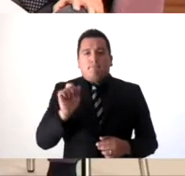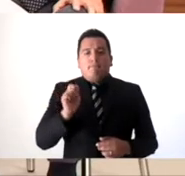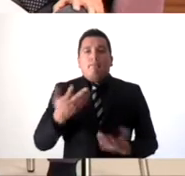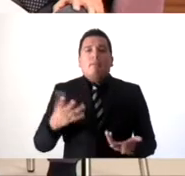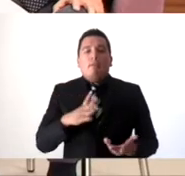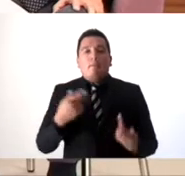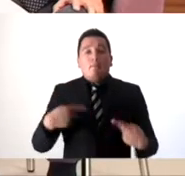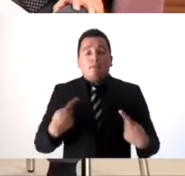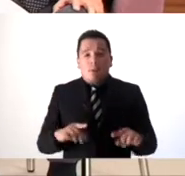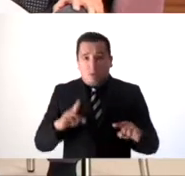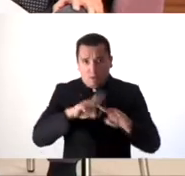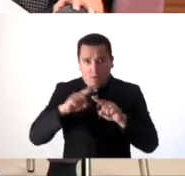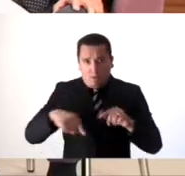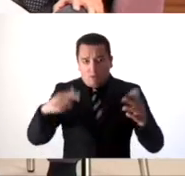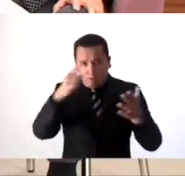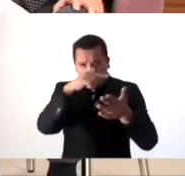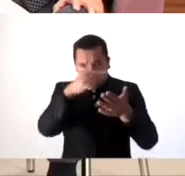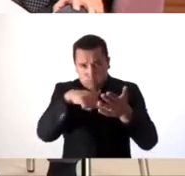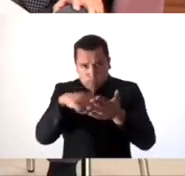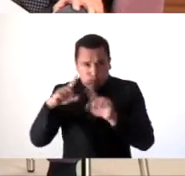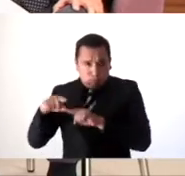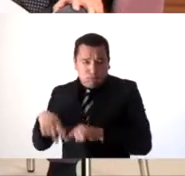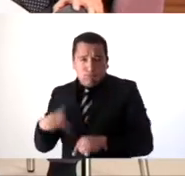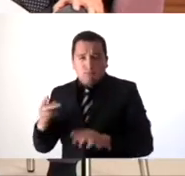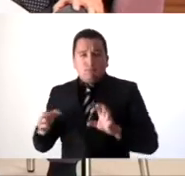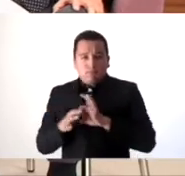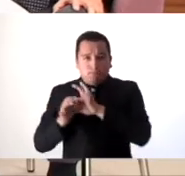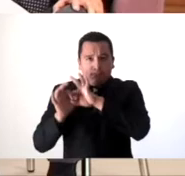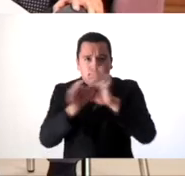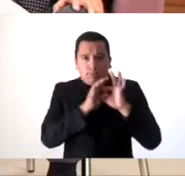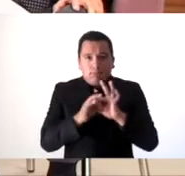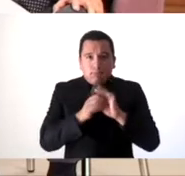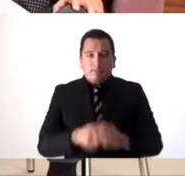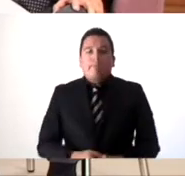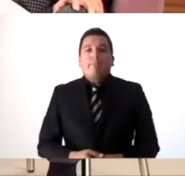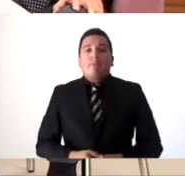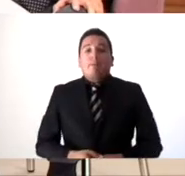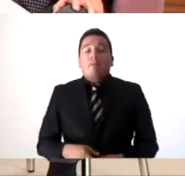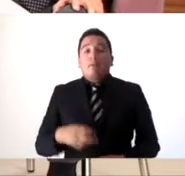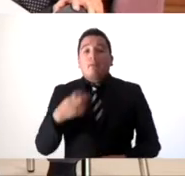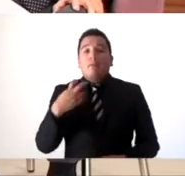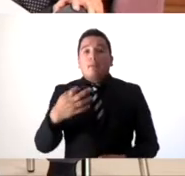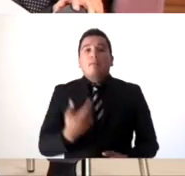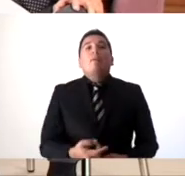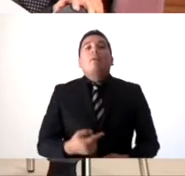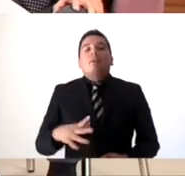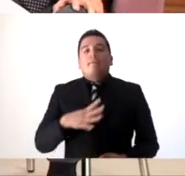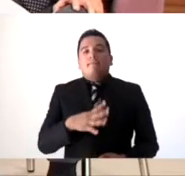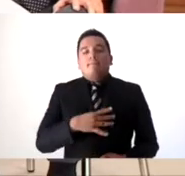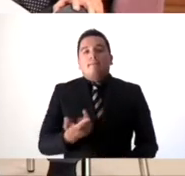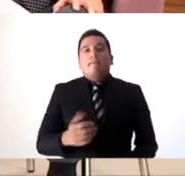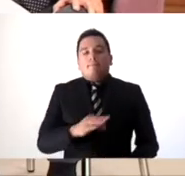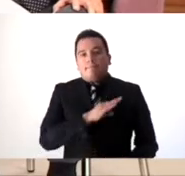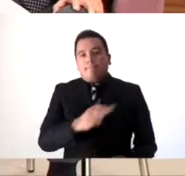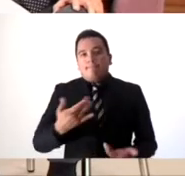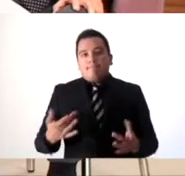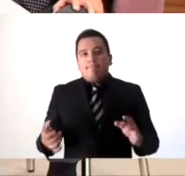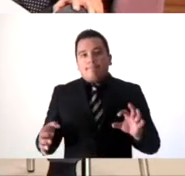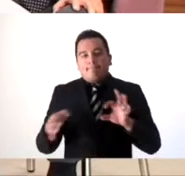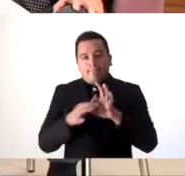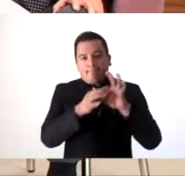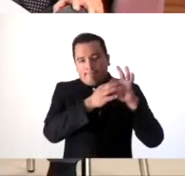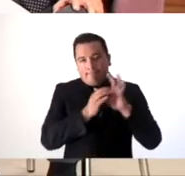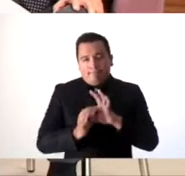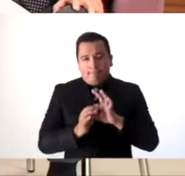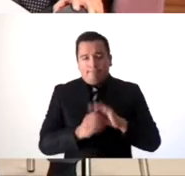un modelo de integración de una sociedad que es profundamente diversa, pero que dentro de esa diversidad encuentra elementos que las hace